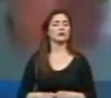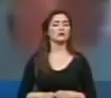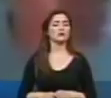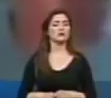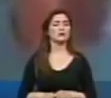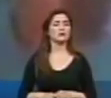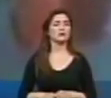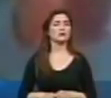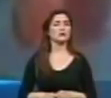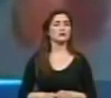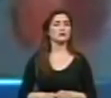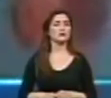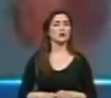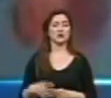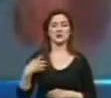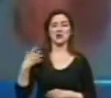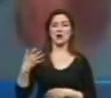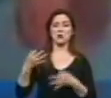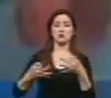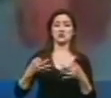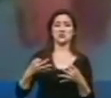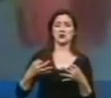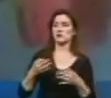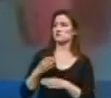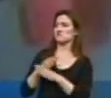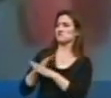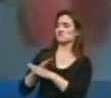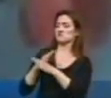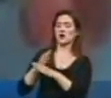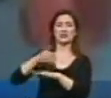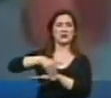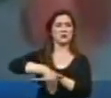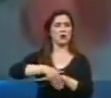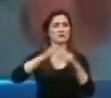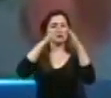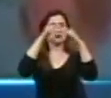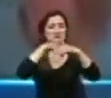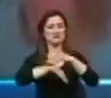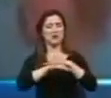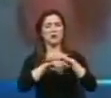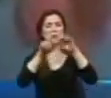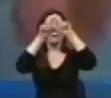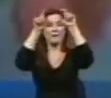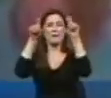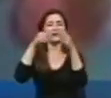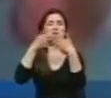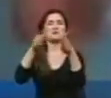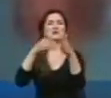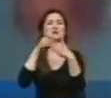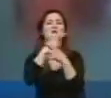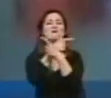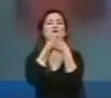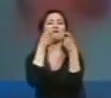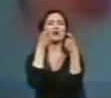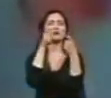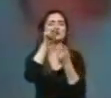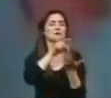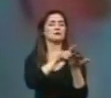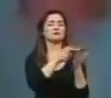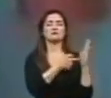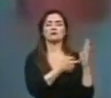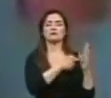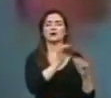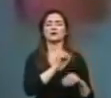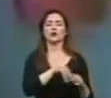nuestros reclamos judiciales, y luego ocultar el bien a través de compañías en Panamá. En su denuncia, la pareja